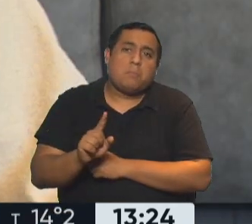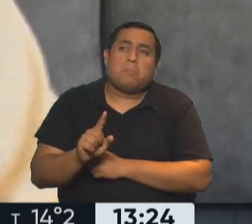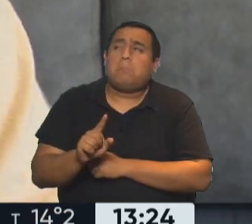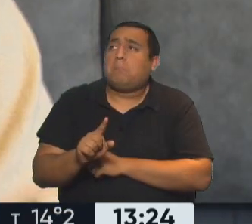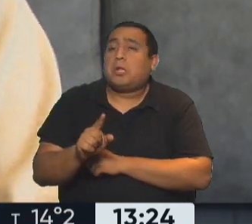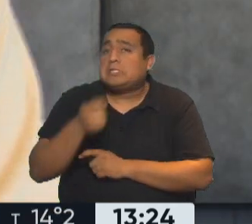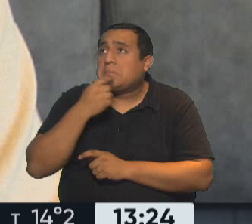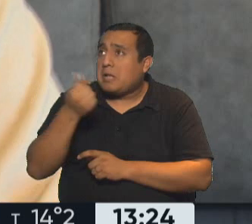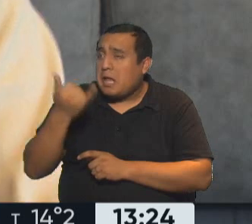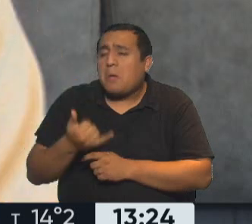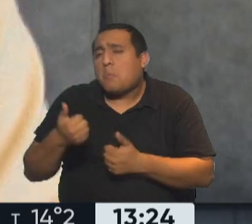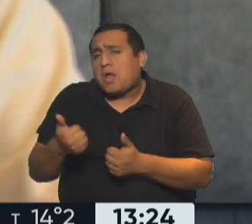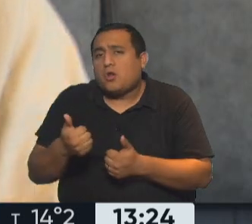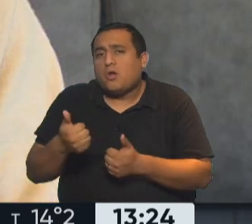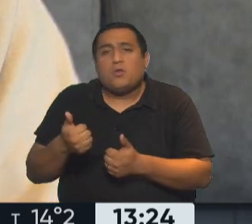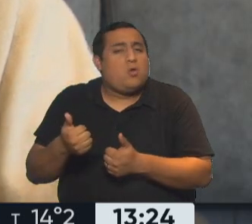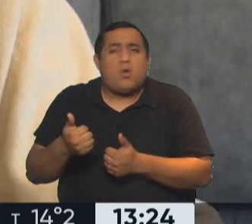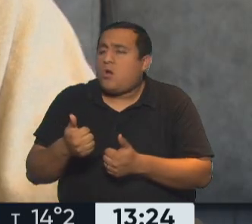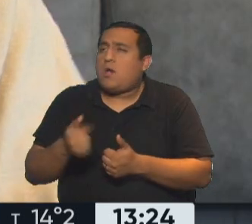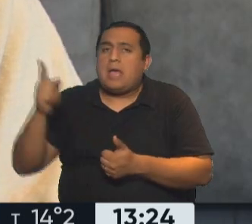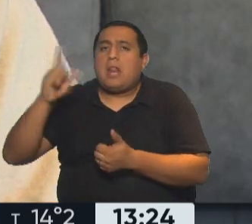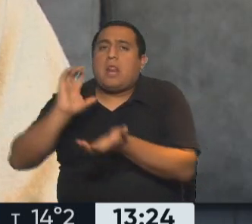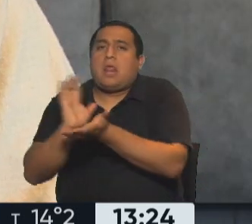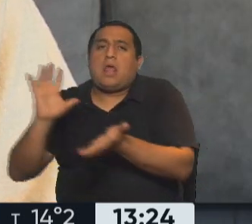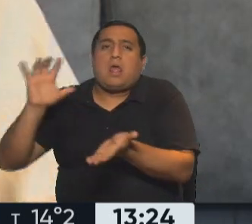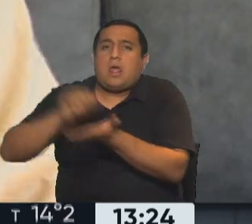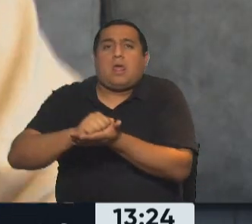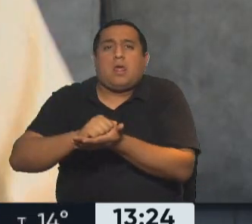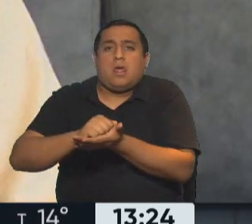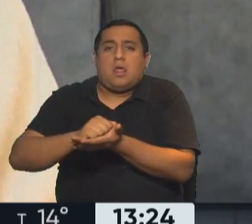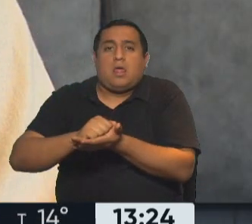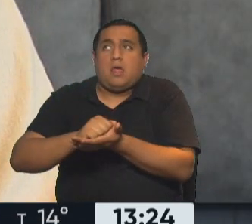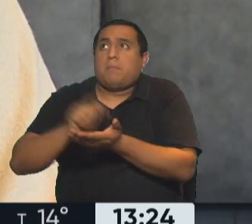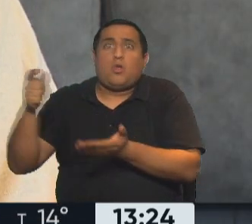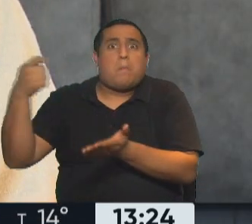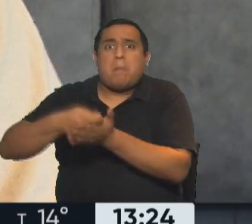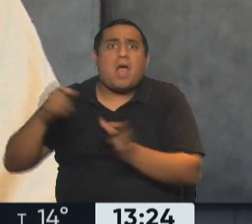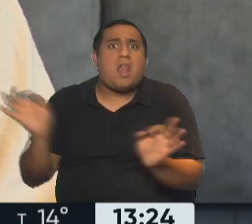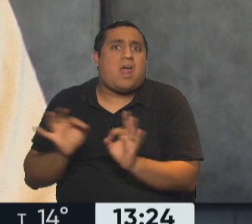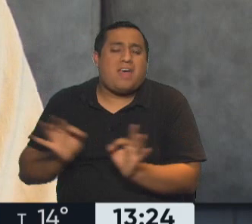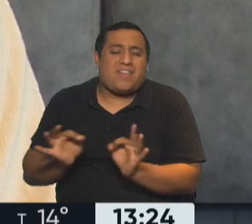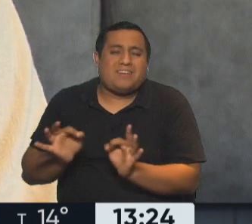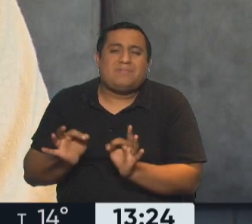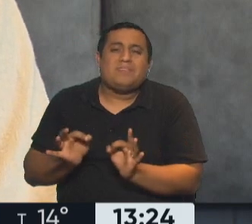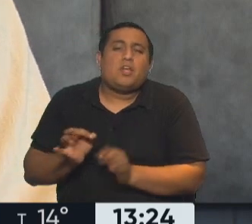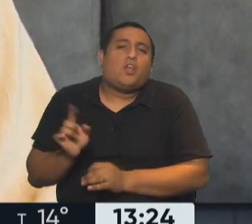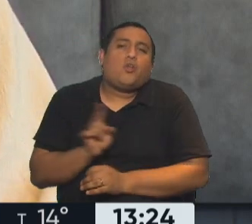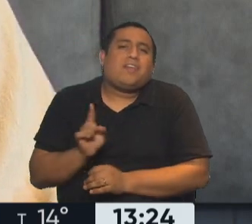nada. No, estamos diciendo de mecanismos fraudulentos de apropiarse de los activos de Vicentín sin poner un centavo. Entonces, no es que